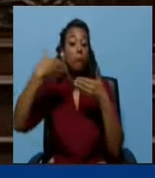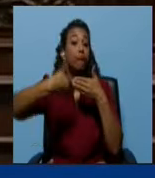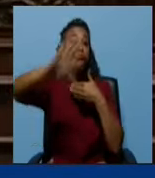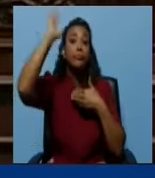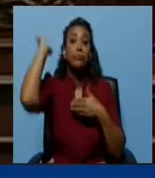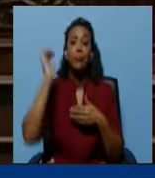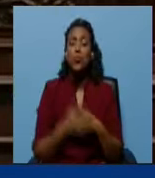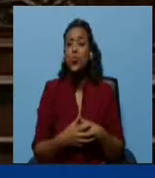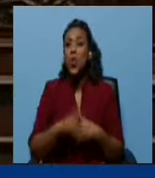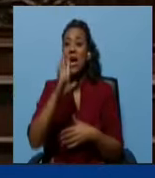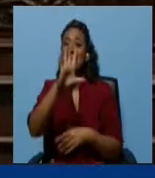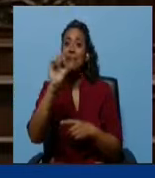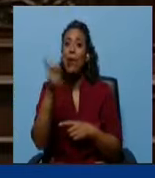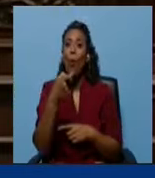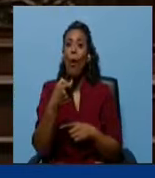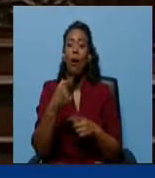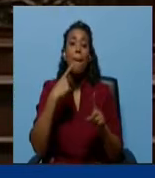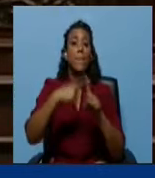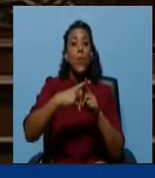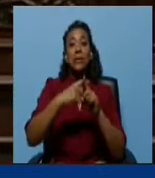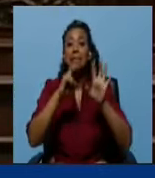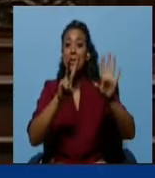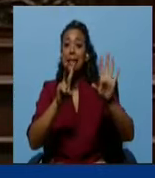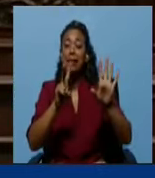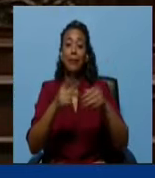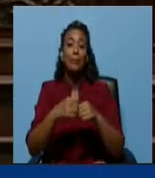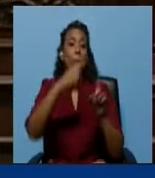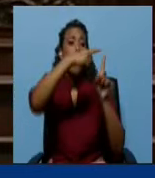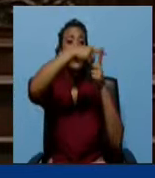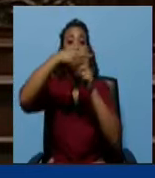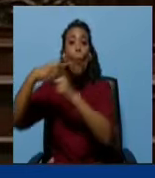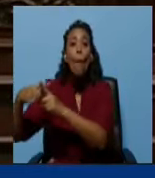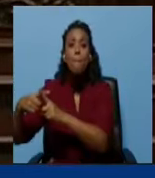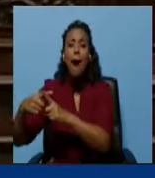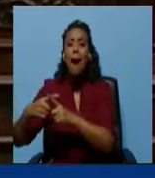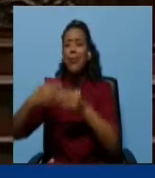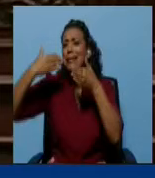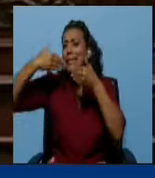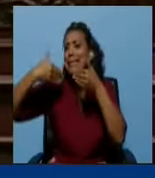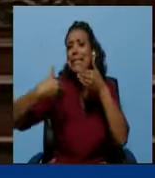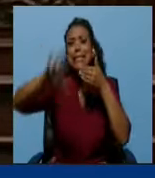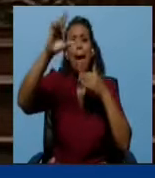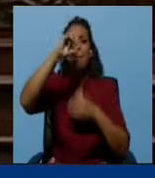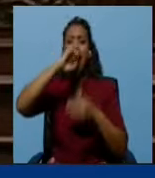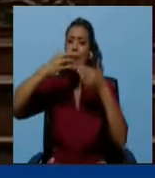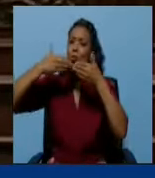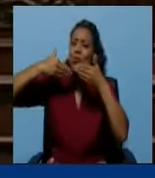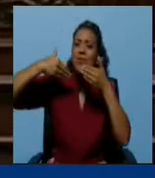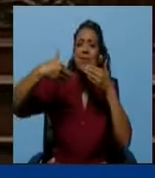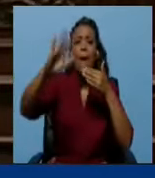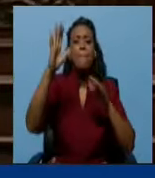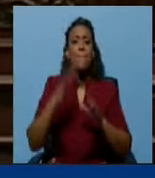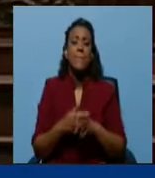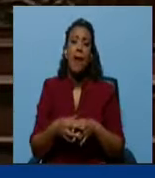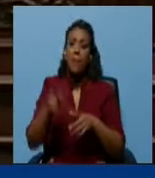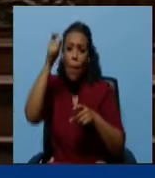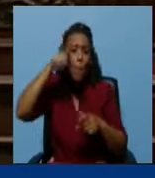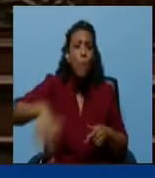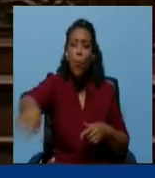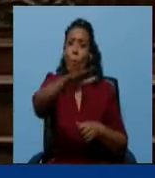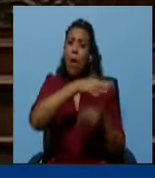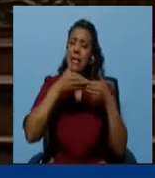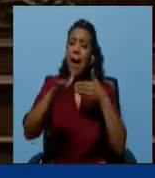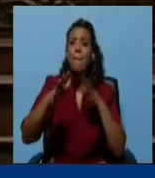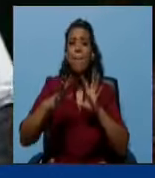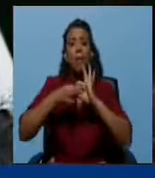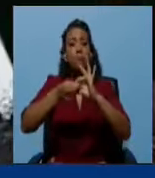5G por 7T, Castro Sotelo, 2100 pre. Del pueblo, 2100 pre de la